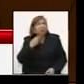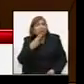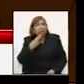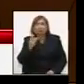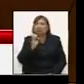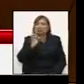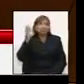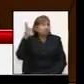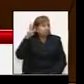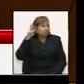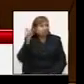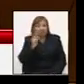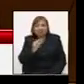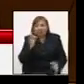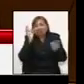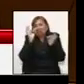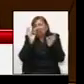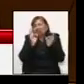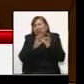pero no puedo precisar